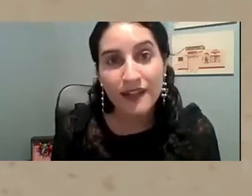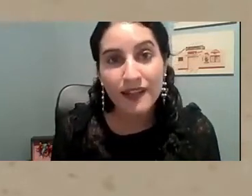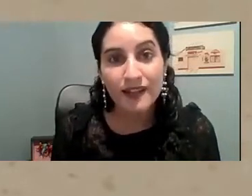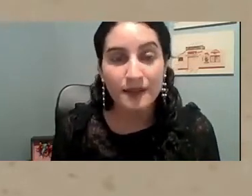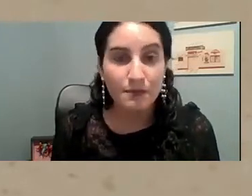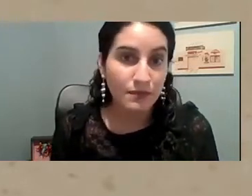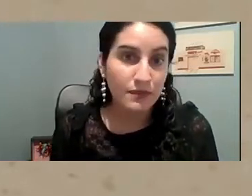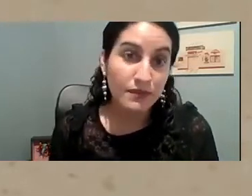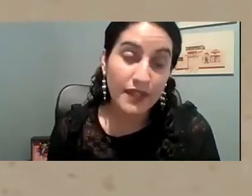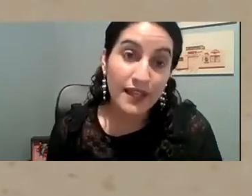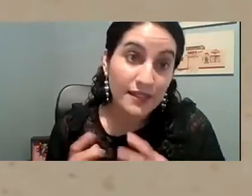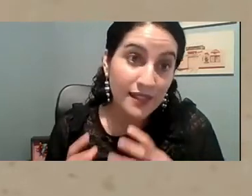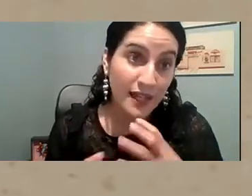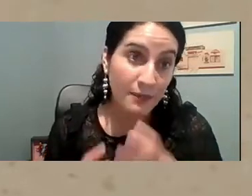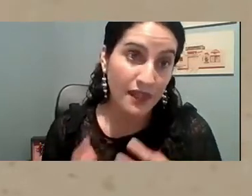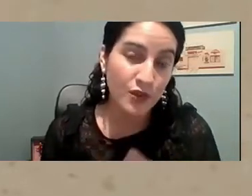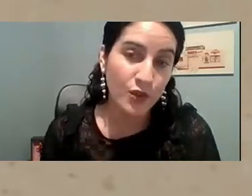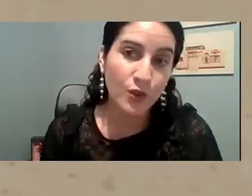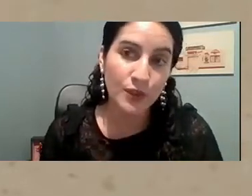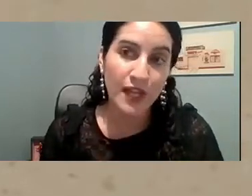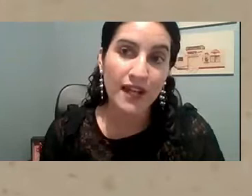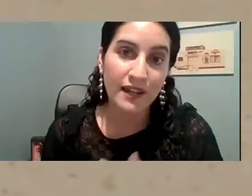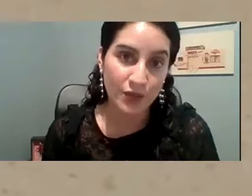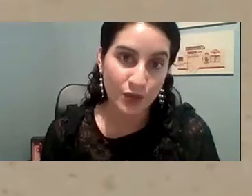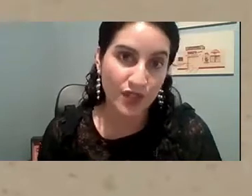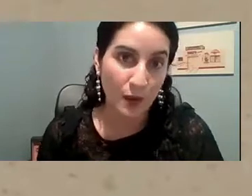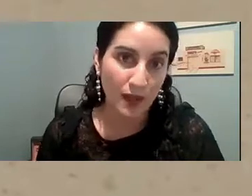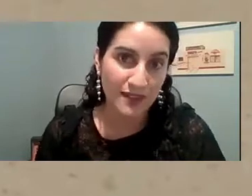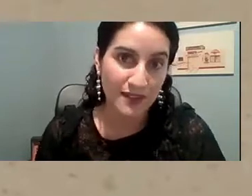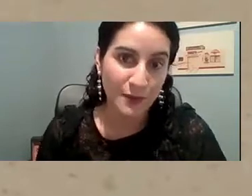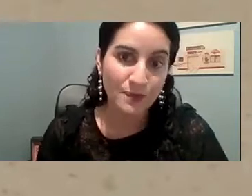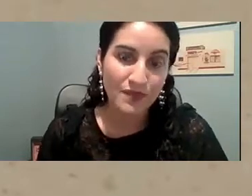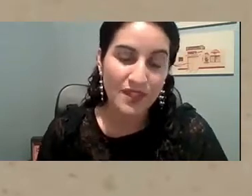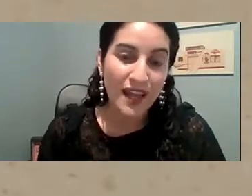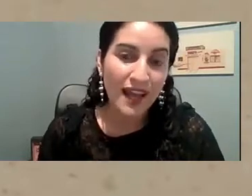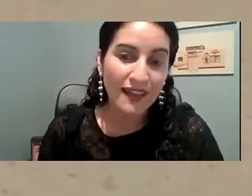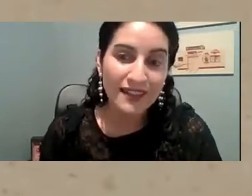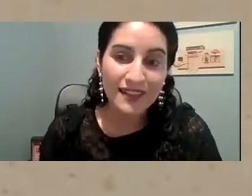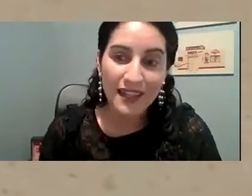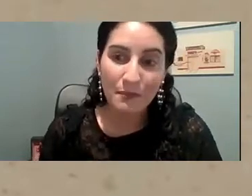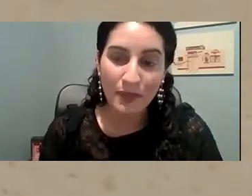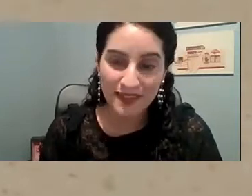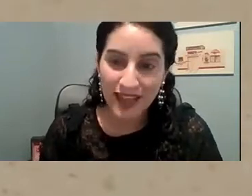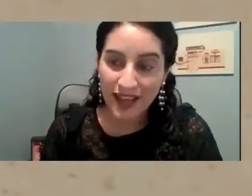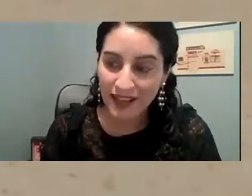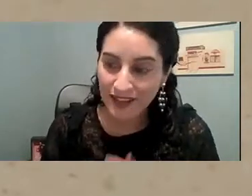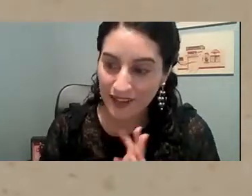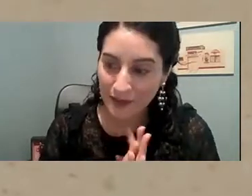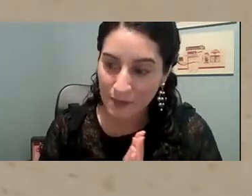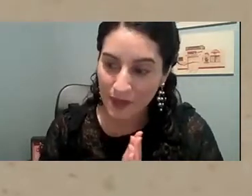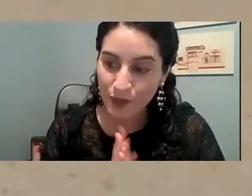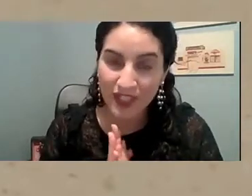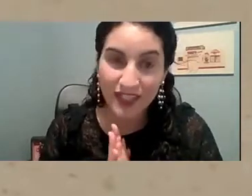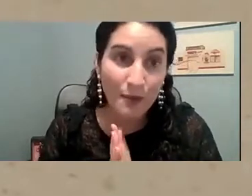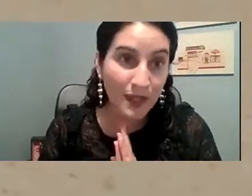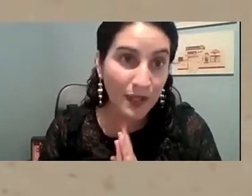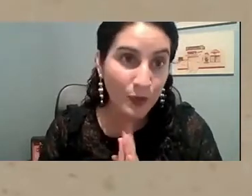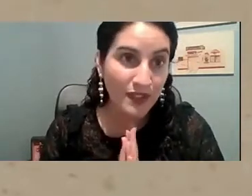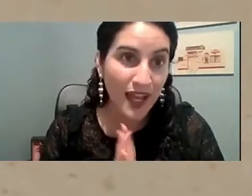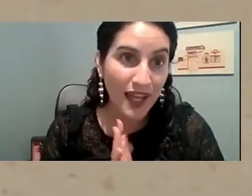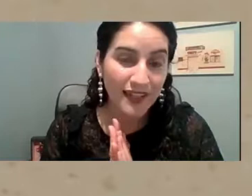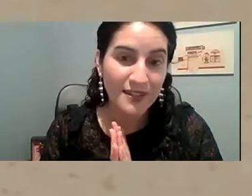cultural desde la mediación cultural en sus aulas, ¿no? Antes de empezar, me